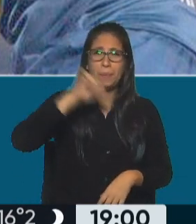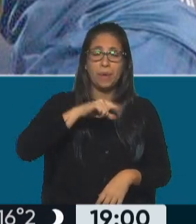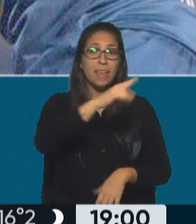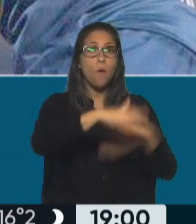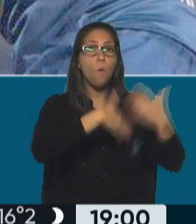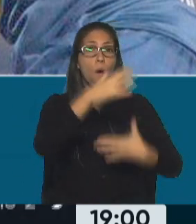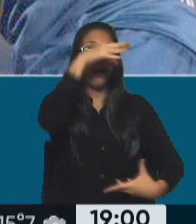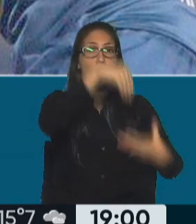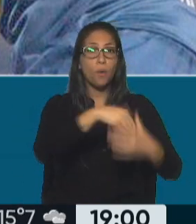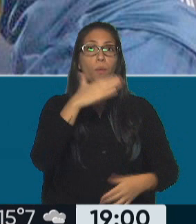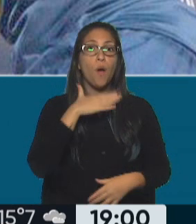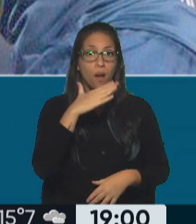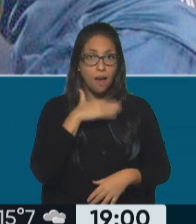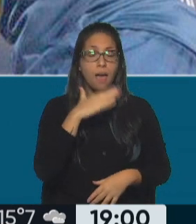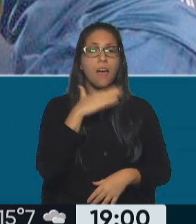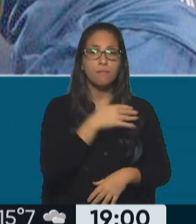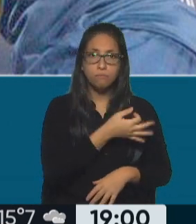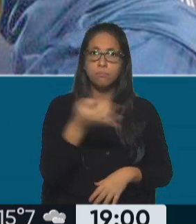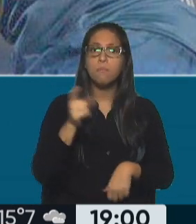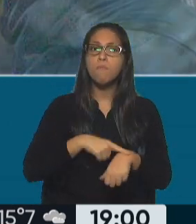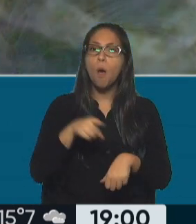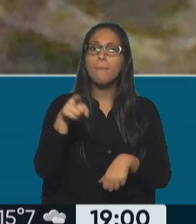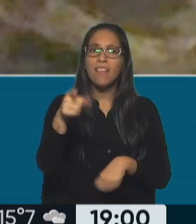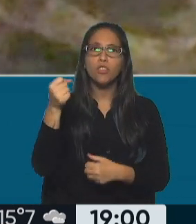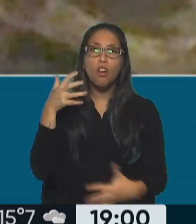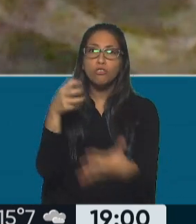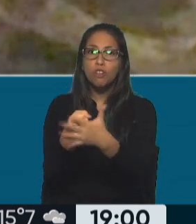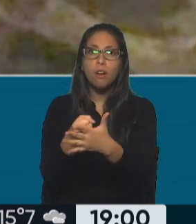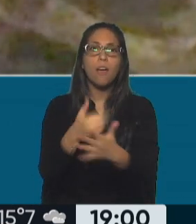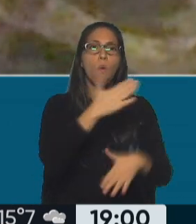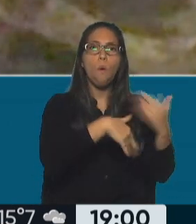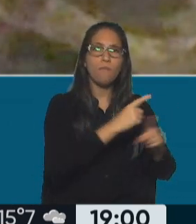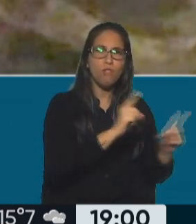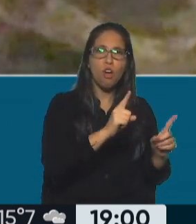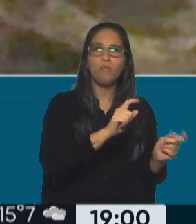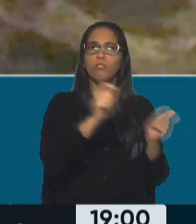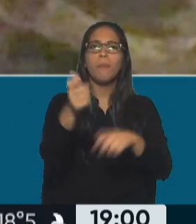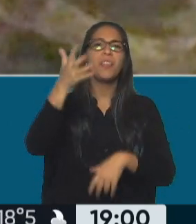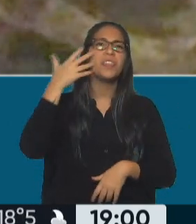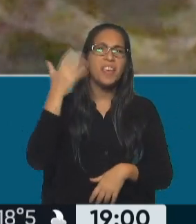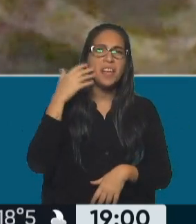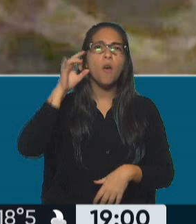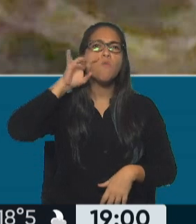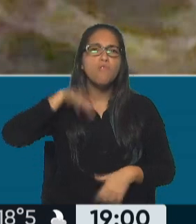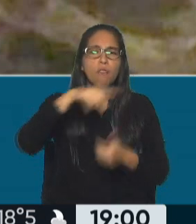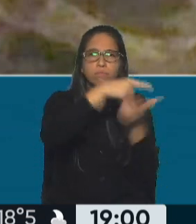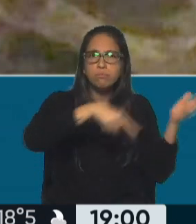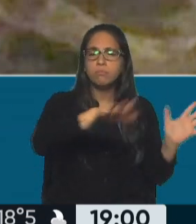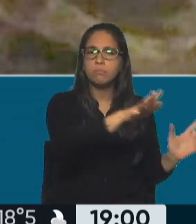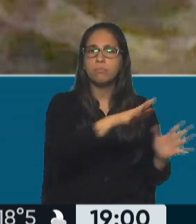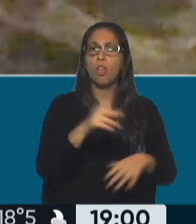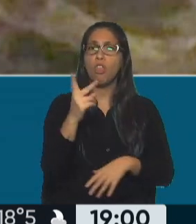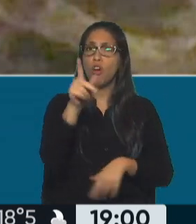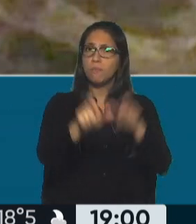jugó en Boca para esa época ya no estaba jugando boca después jugó en tigre también jugó en unión las dos víctimas